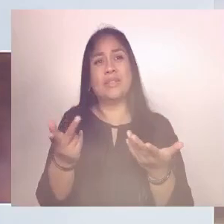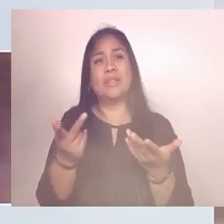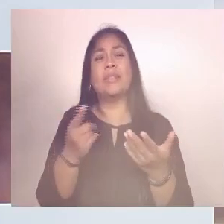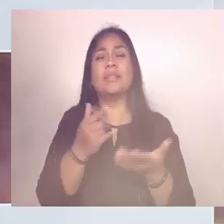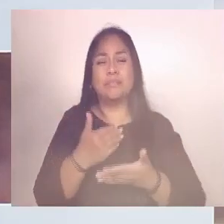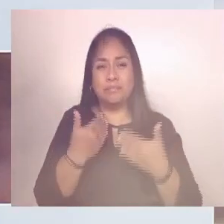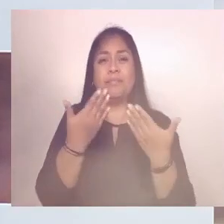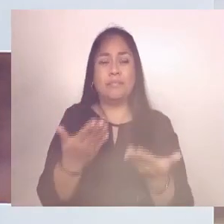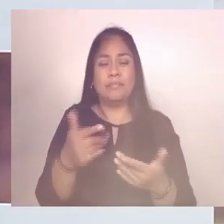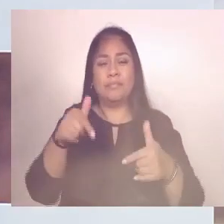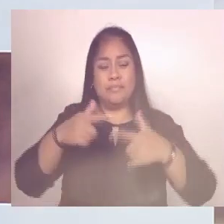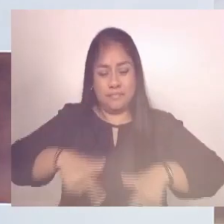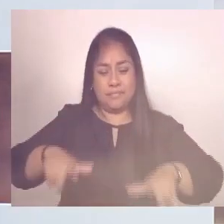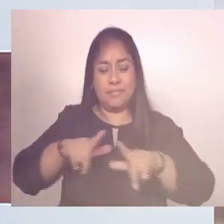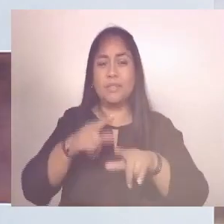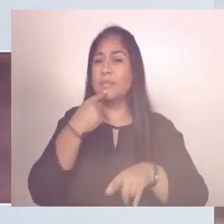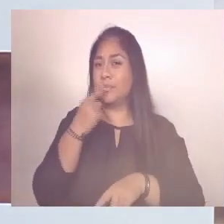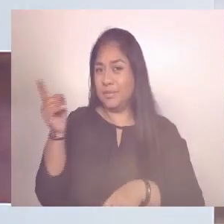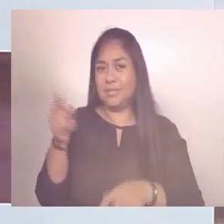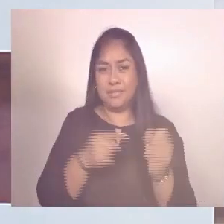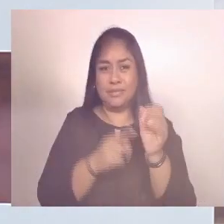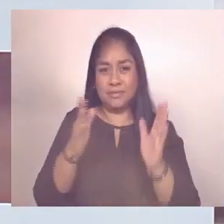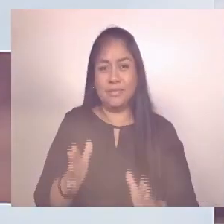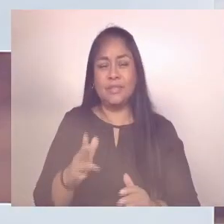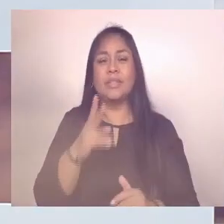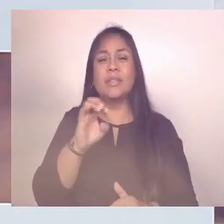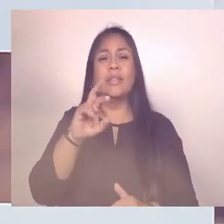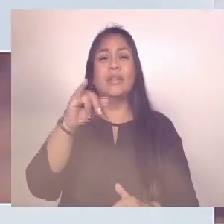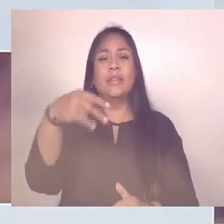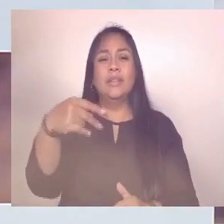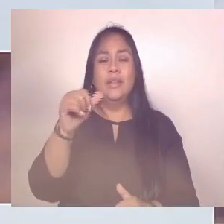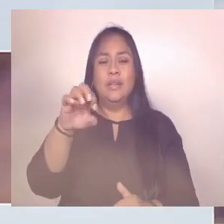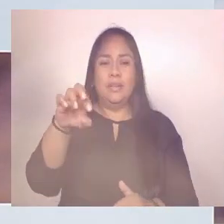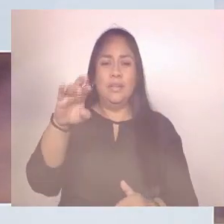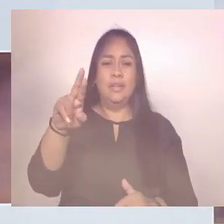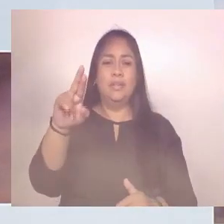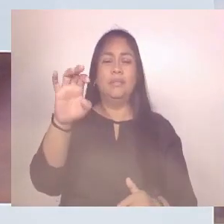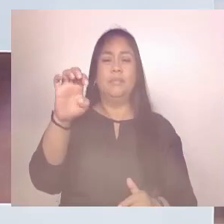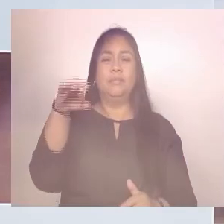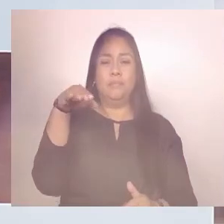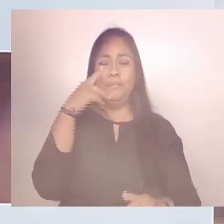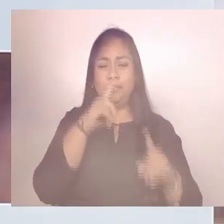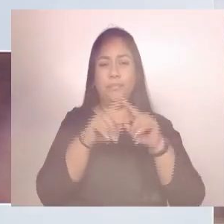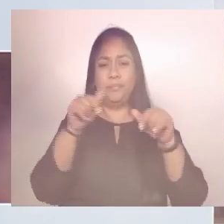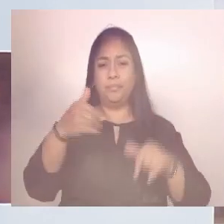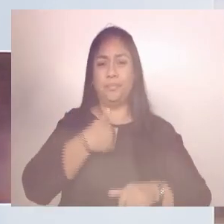disponer de este espacio, como muy bien lo dijo la doctora Erika Pérez, tener este